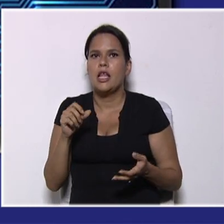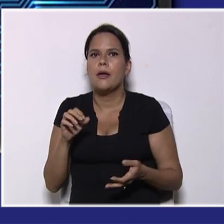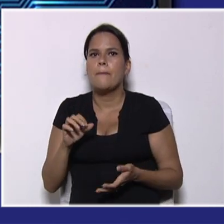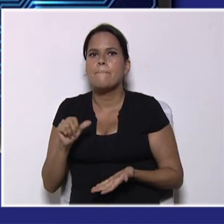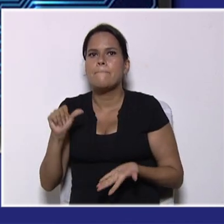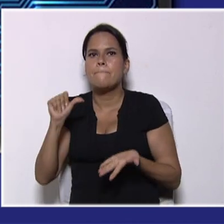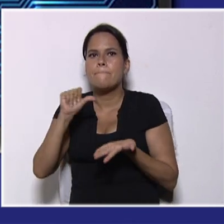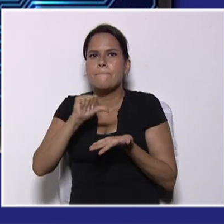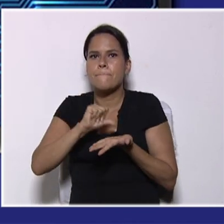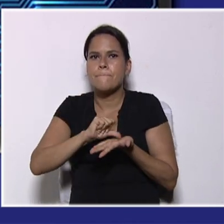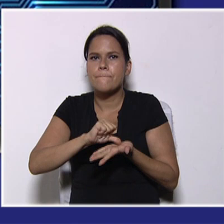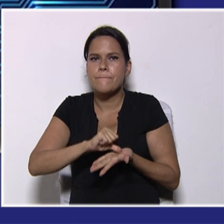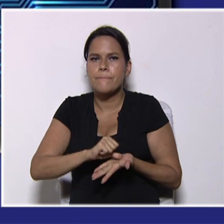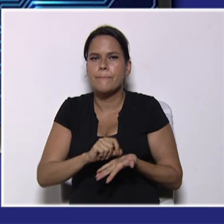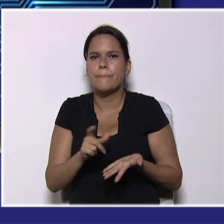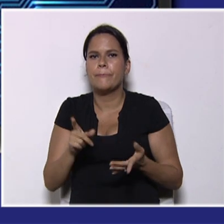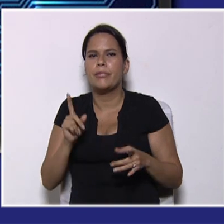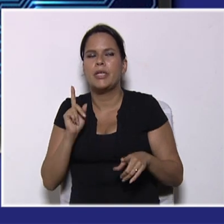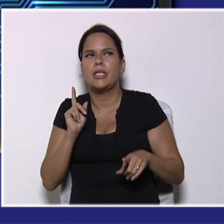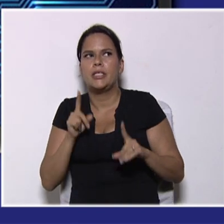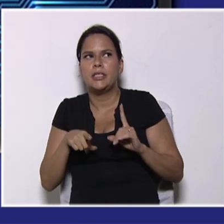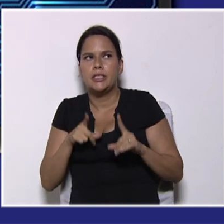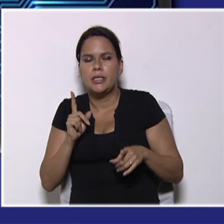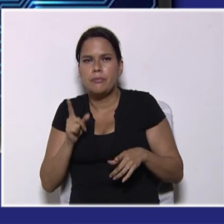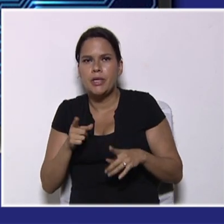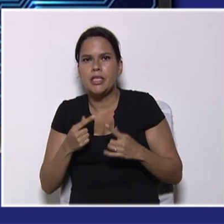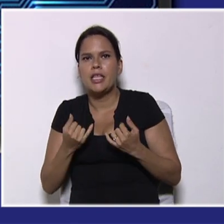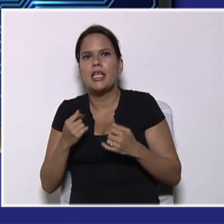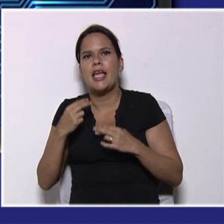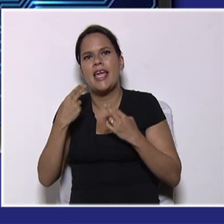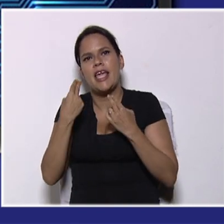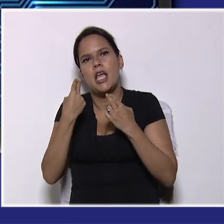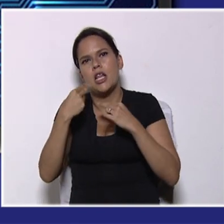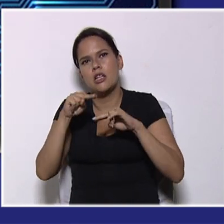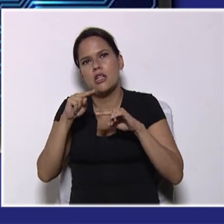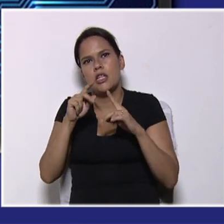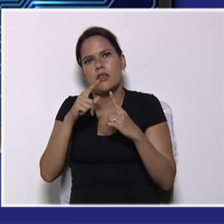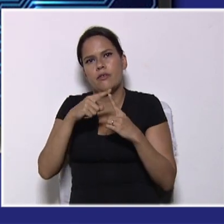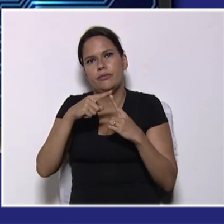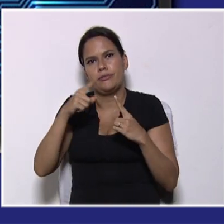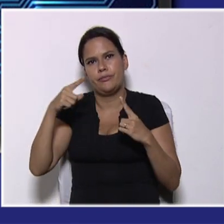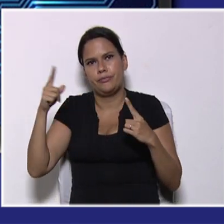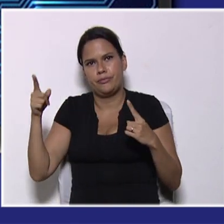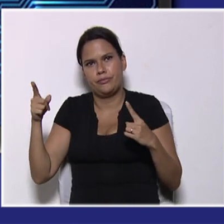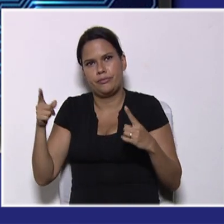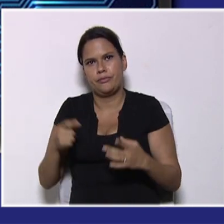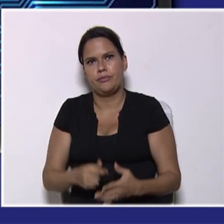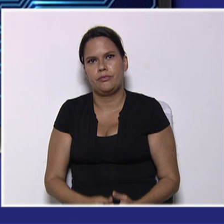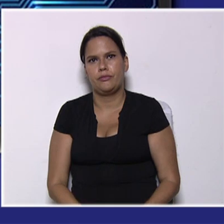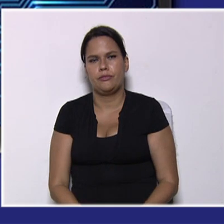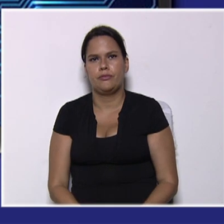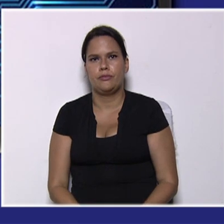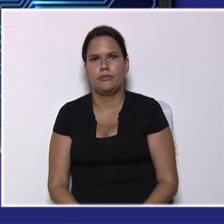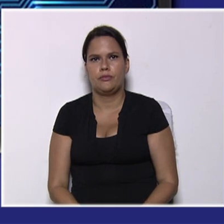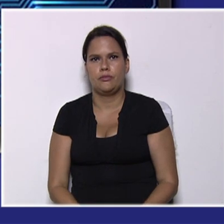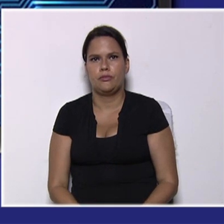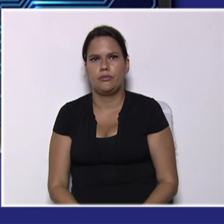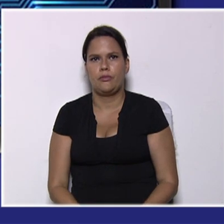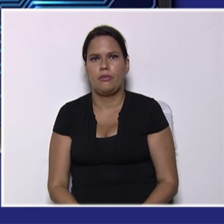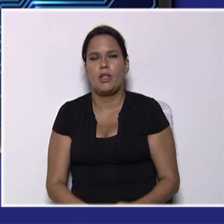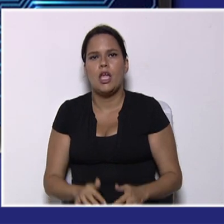es medido por la inductancia en una unidad conocida como henrios.